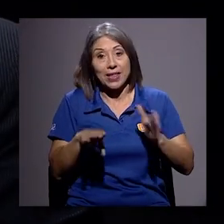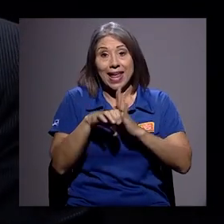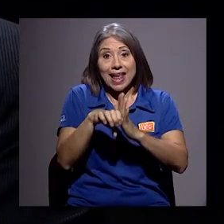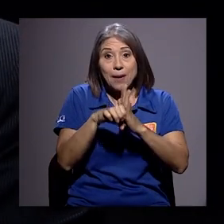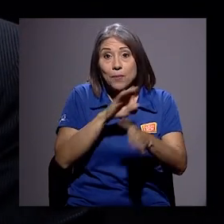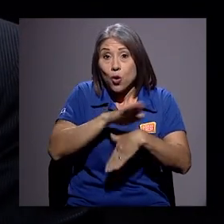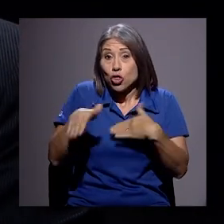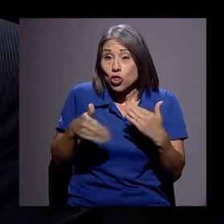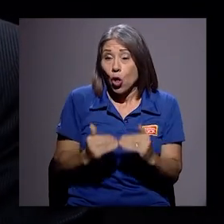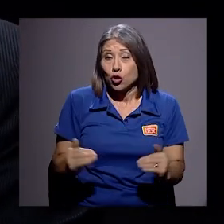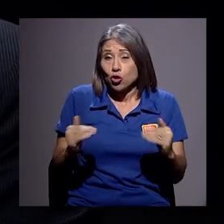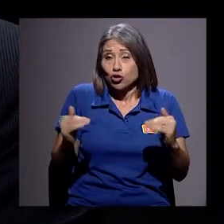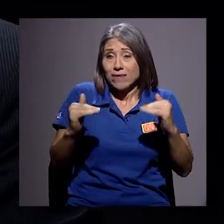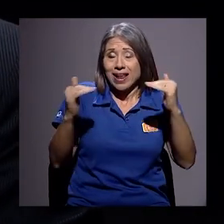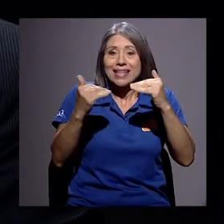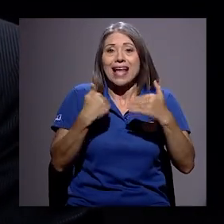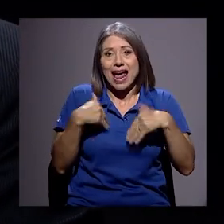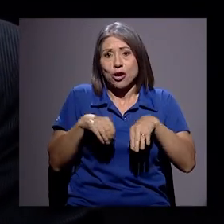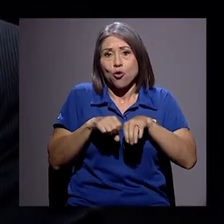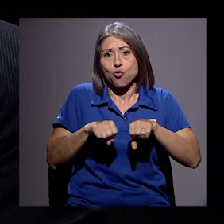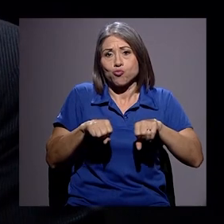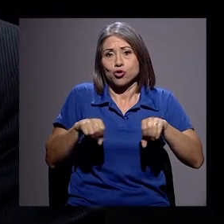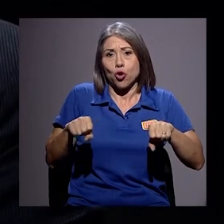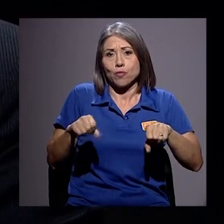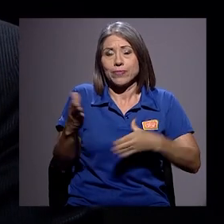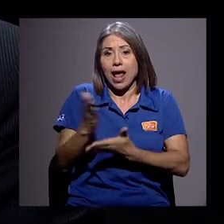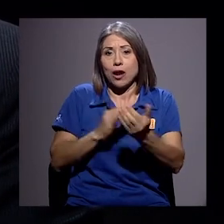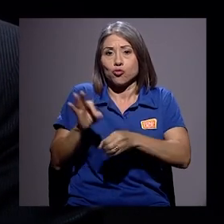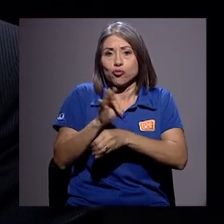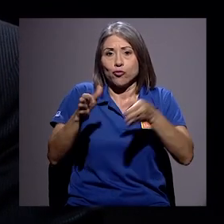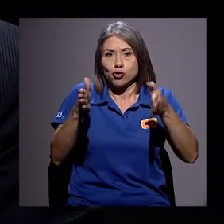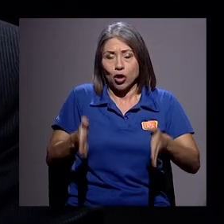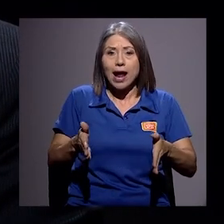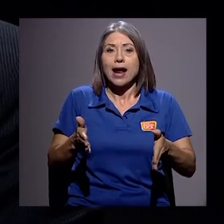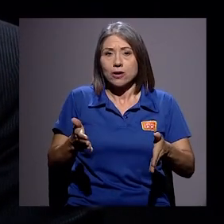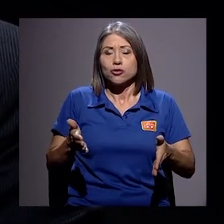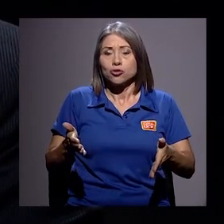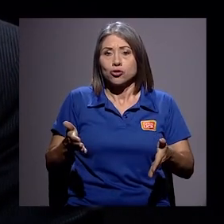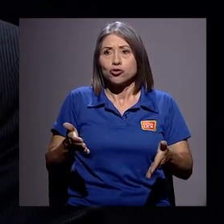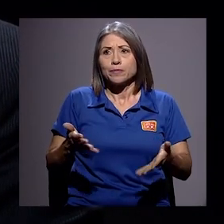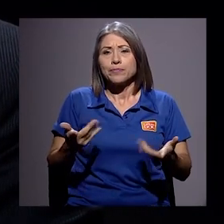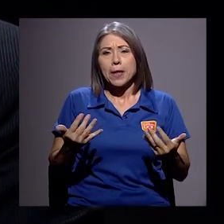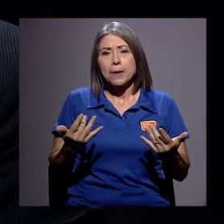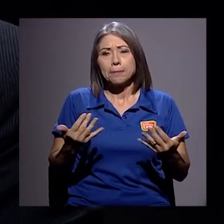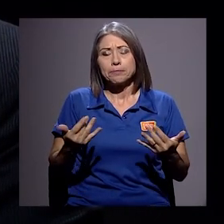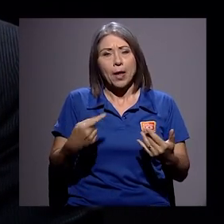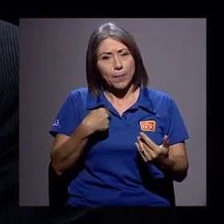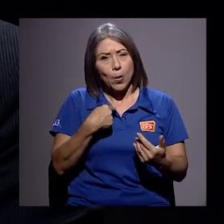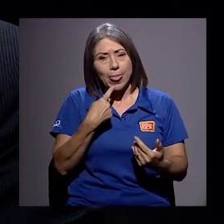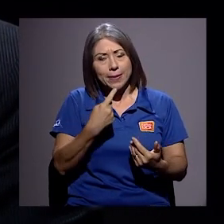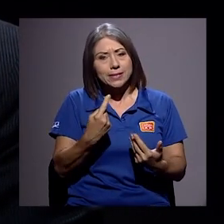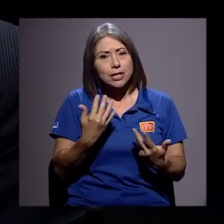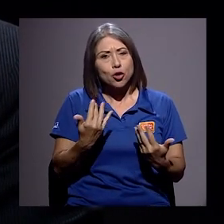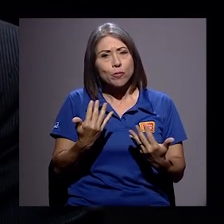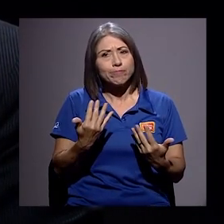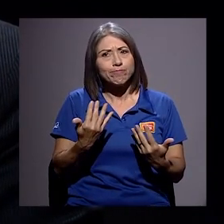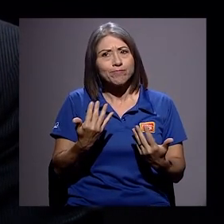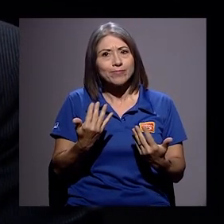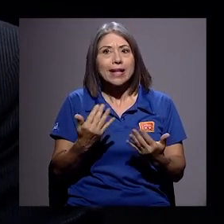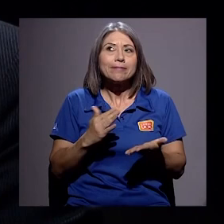ejemplo en todos los niveles hay corrupción verdad hay funcionarios que son vamos a decirlo